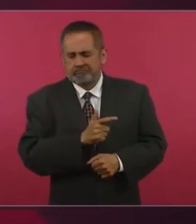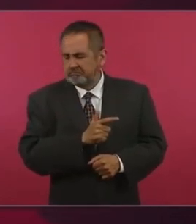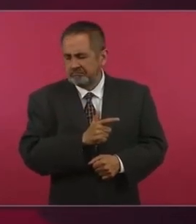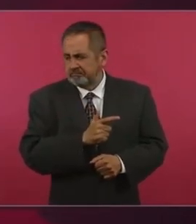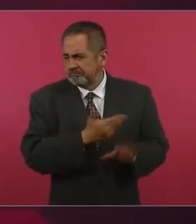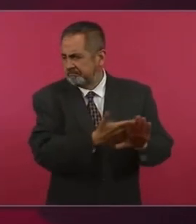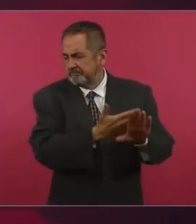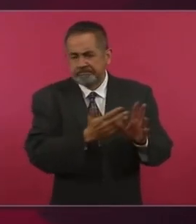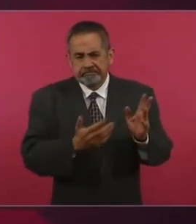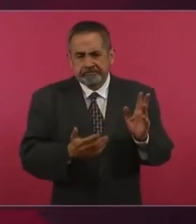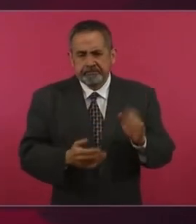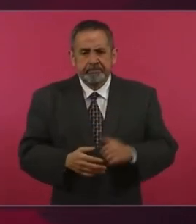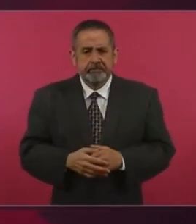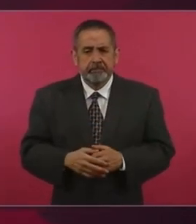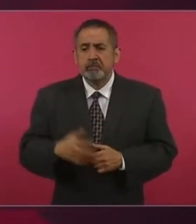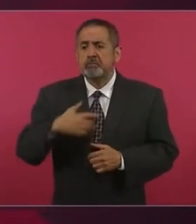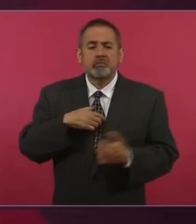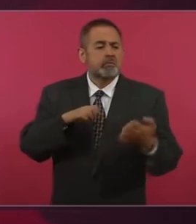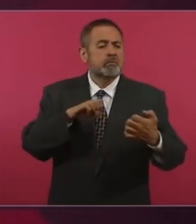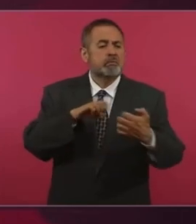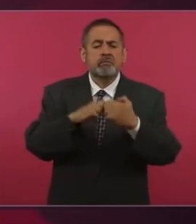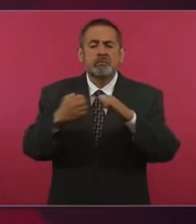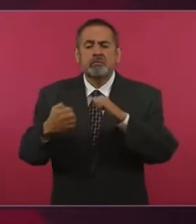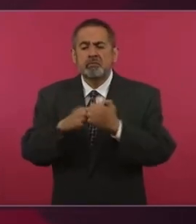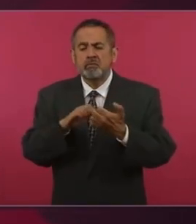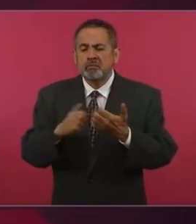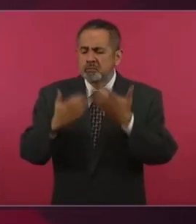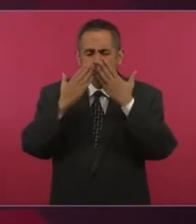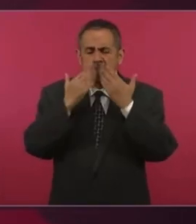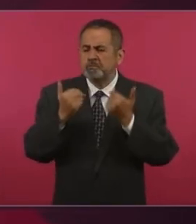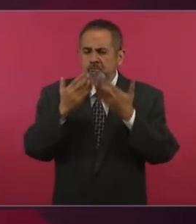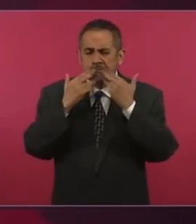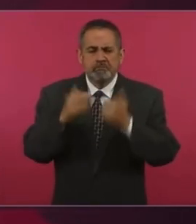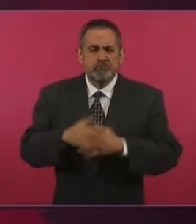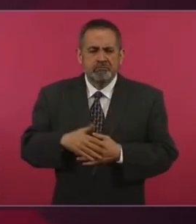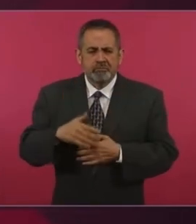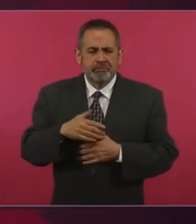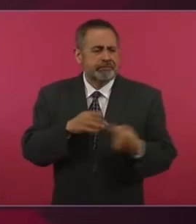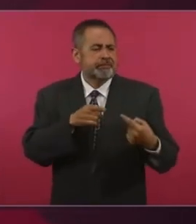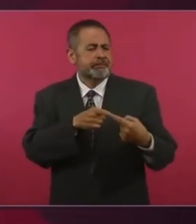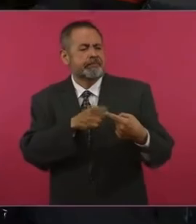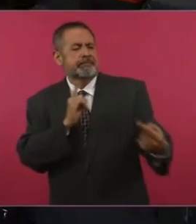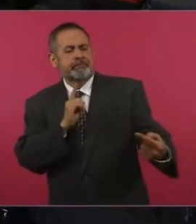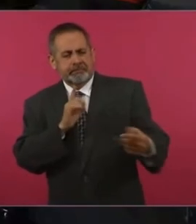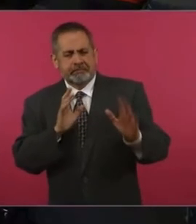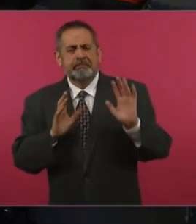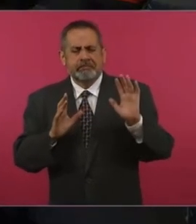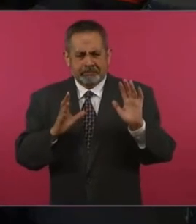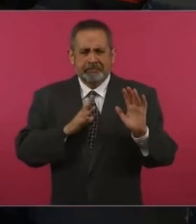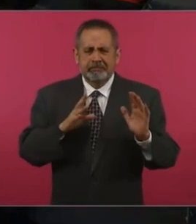Entonces, no tengo enemigos, ni quiero tenerlos. Tengo adversarios, eso sí.